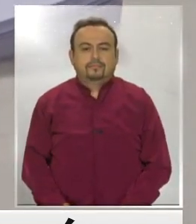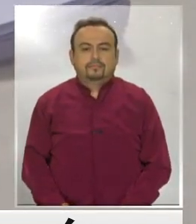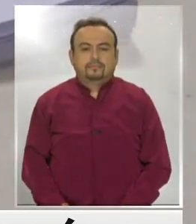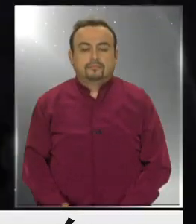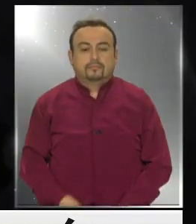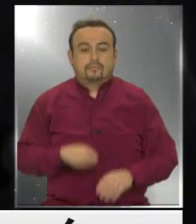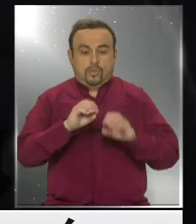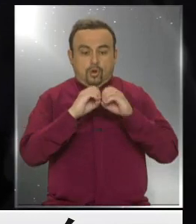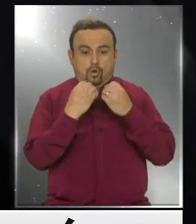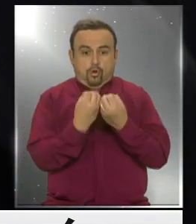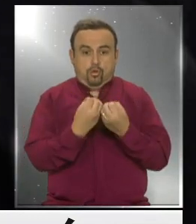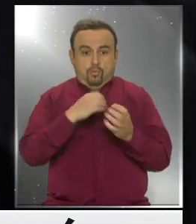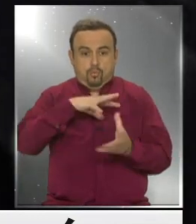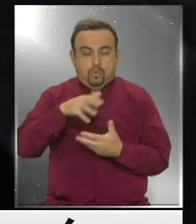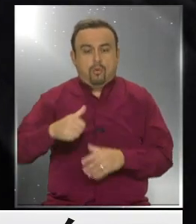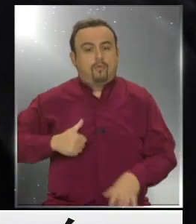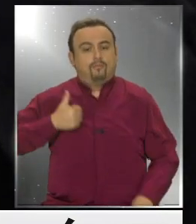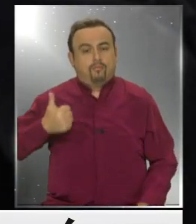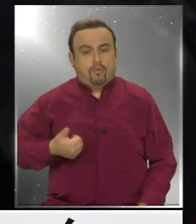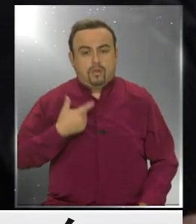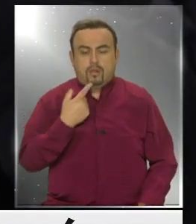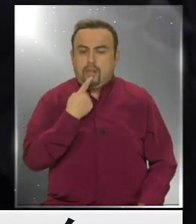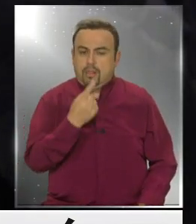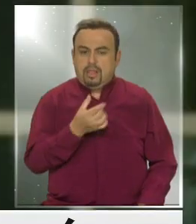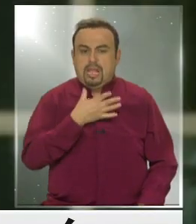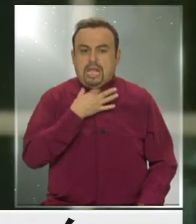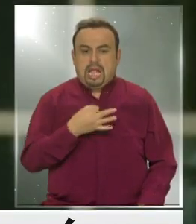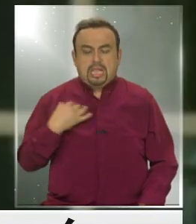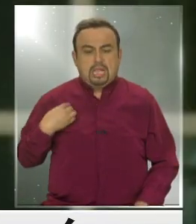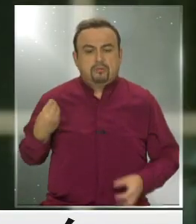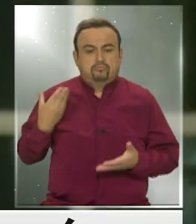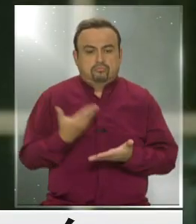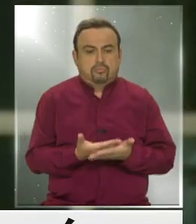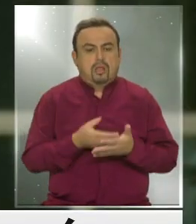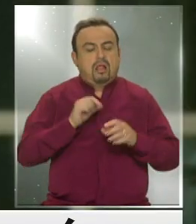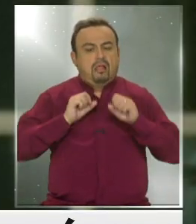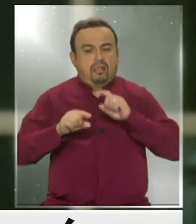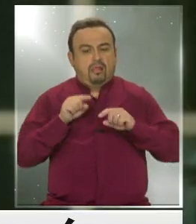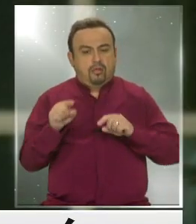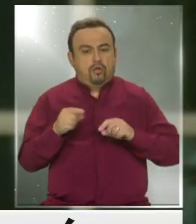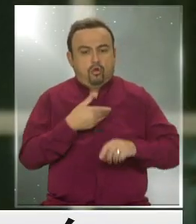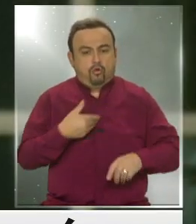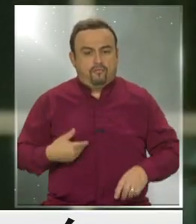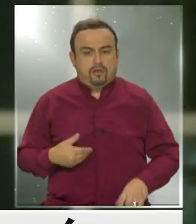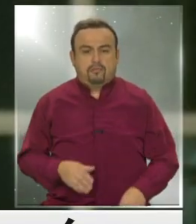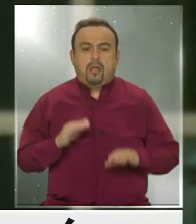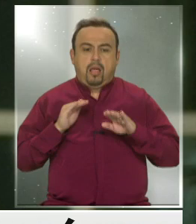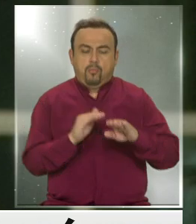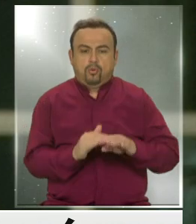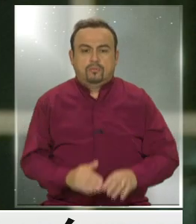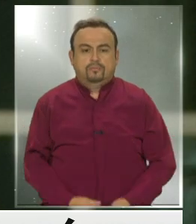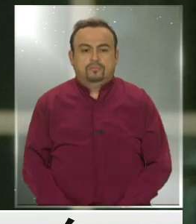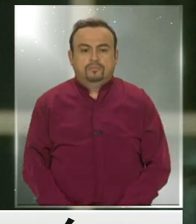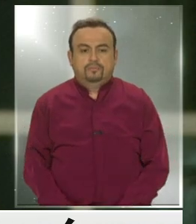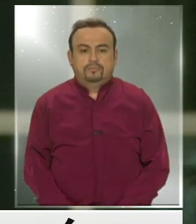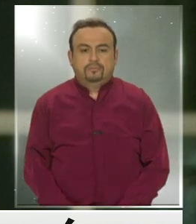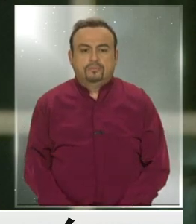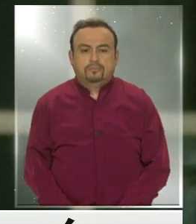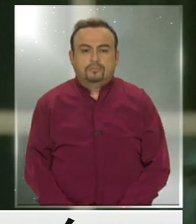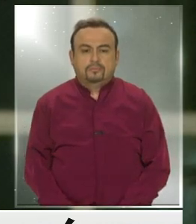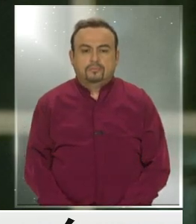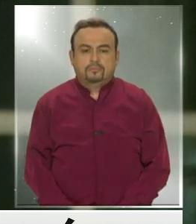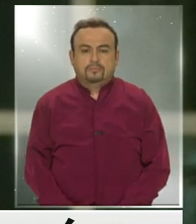La OMS voluntariamente tomó las garantías de China y defendió las acciones de su gobierno. And to call out China's lack